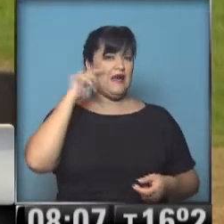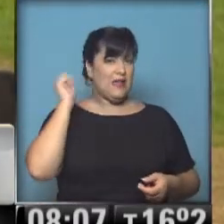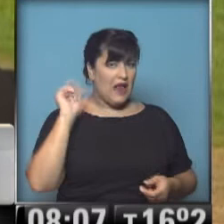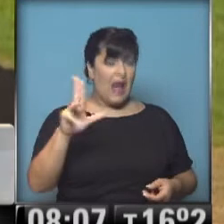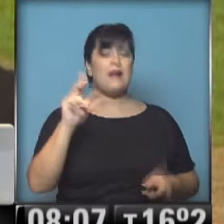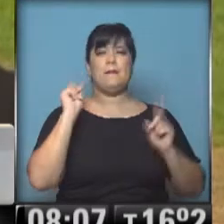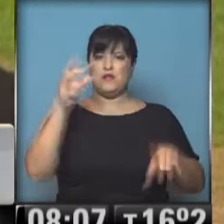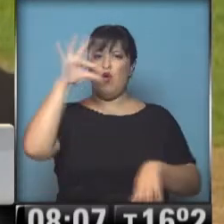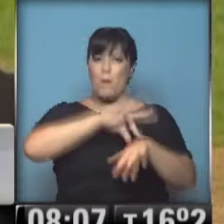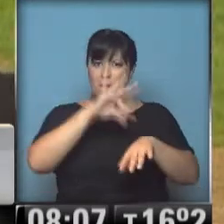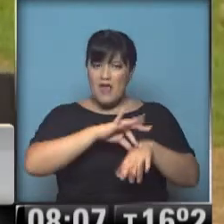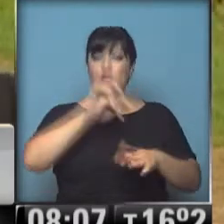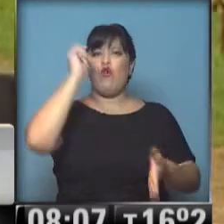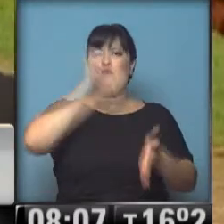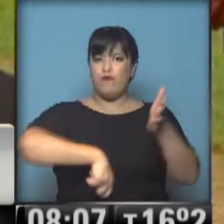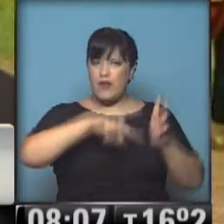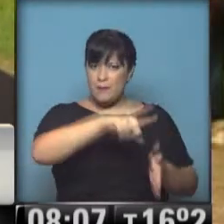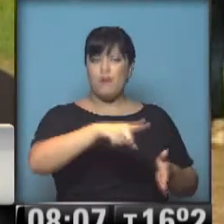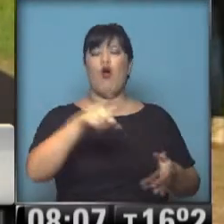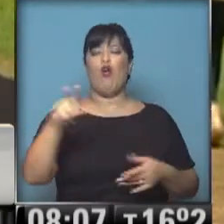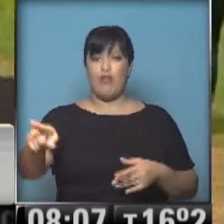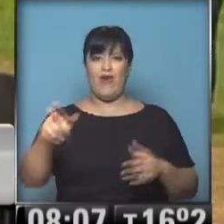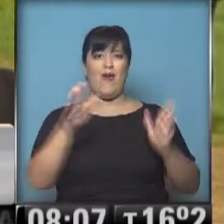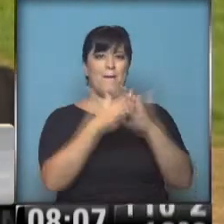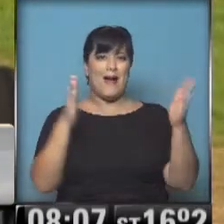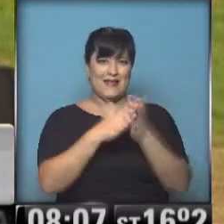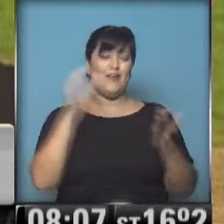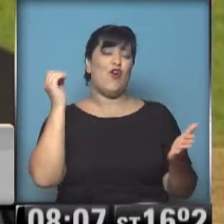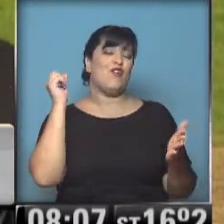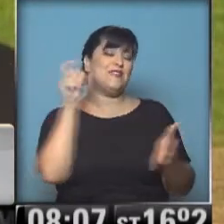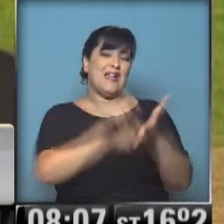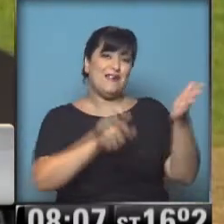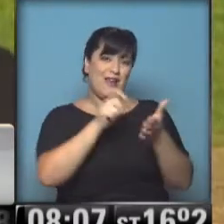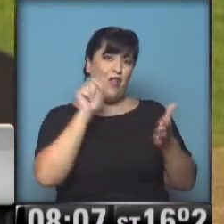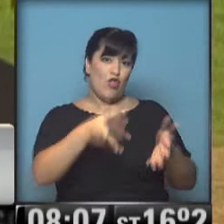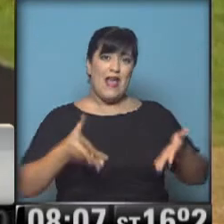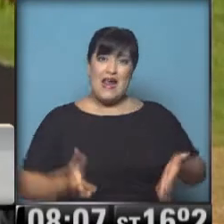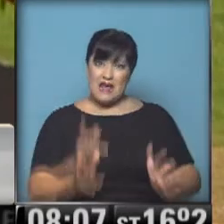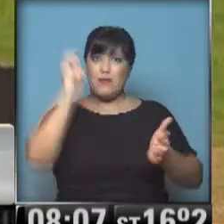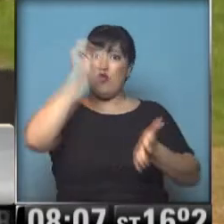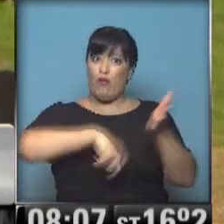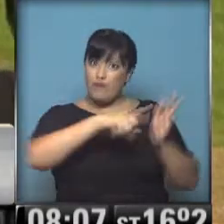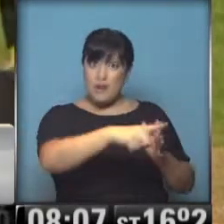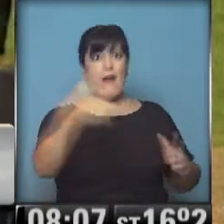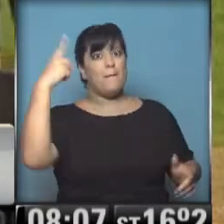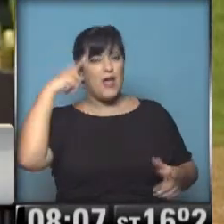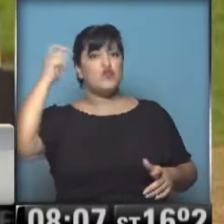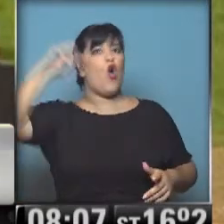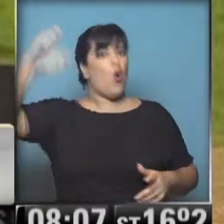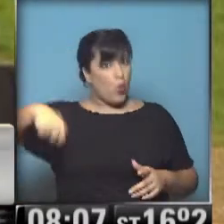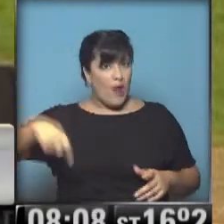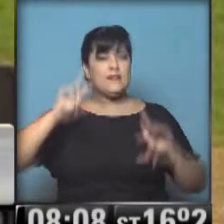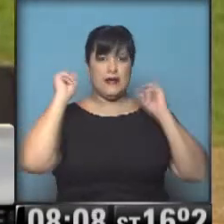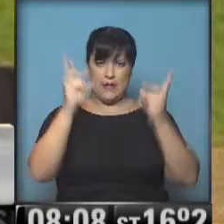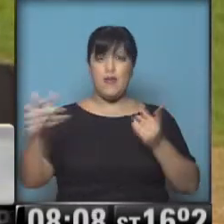la la partida de nacimiento o el certificado de nacimiento supongo que los jueces van a incorporar todo eso